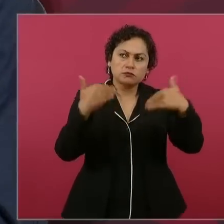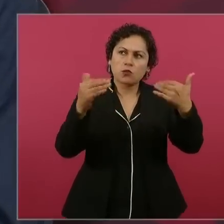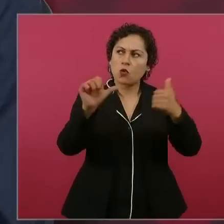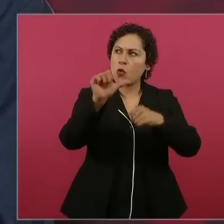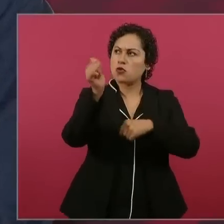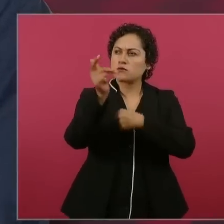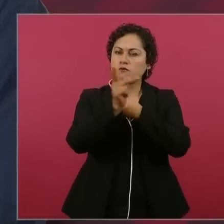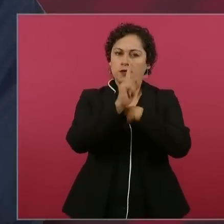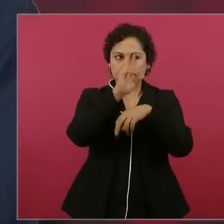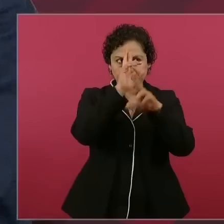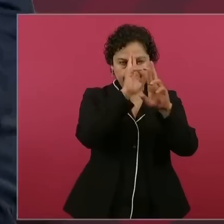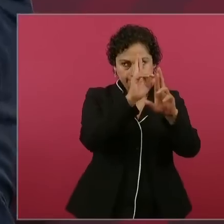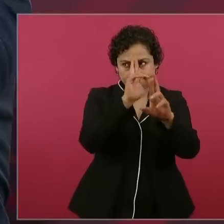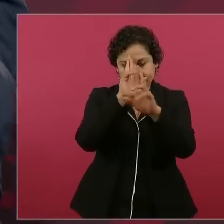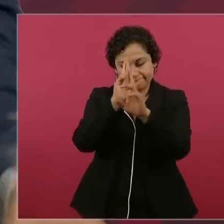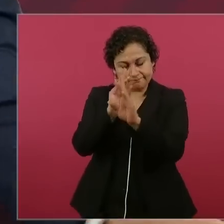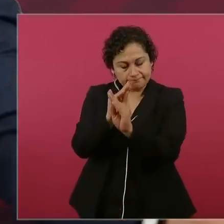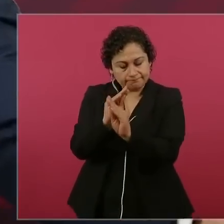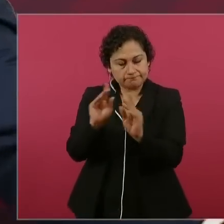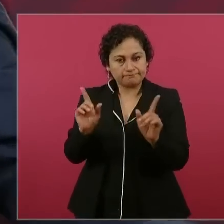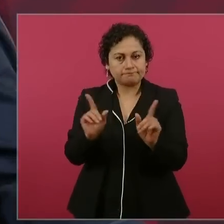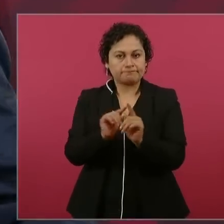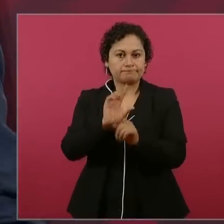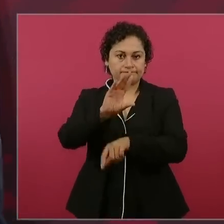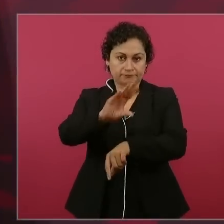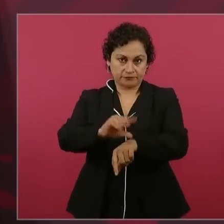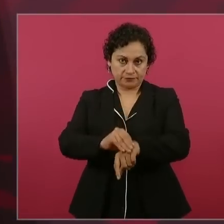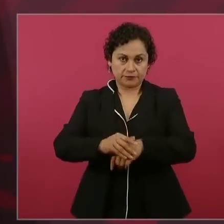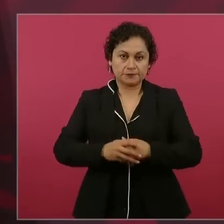países, nuestra historia.